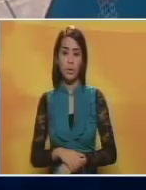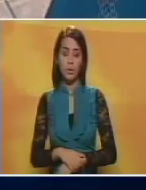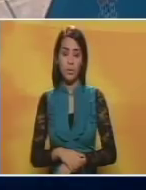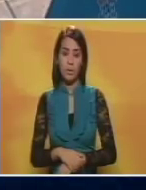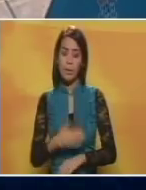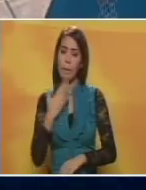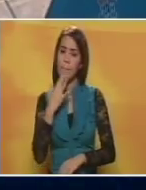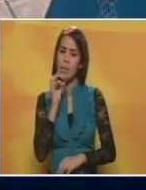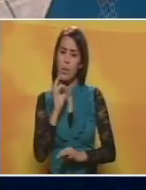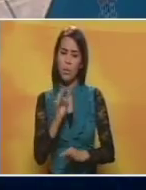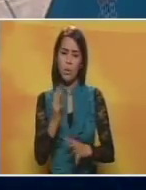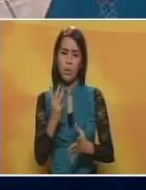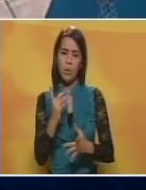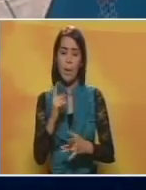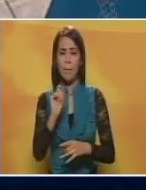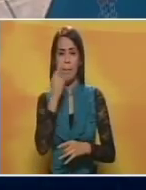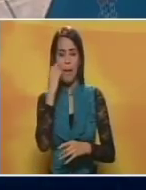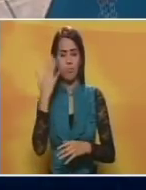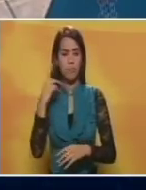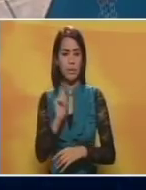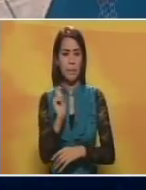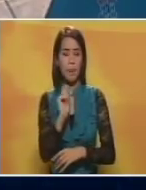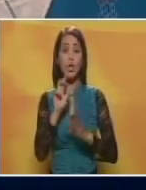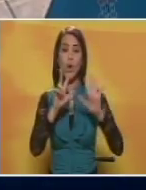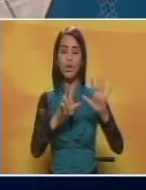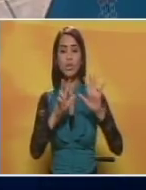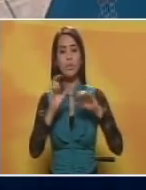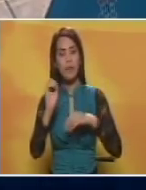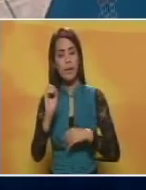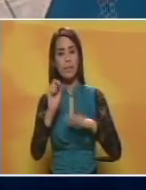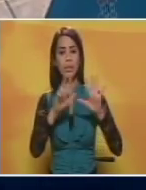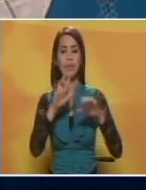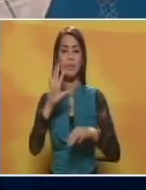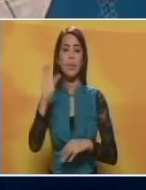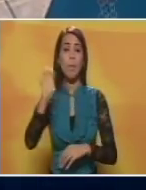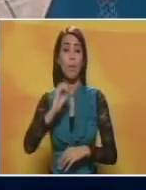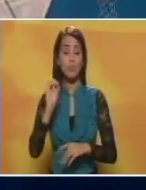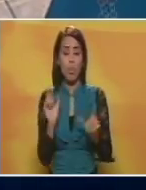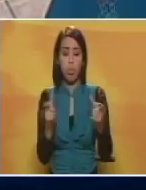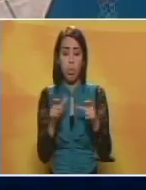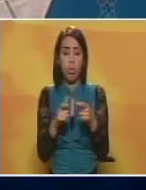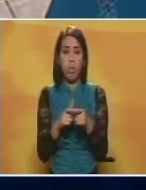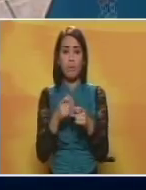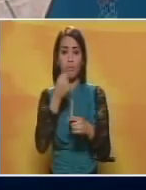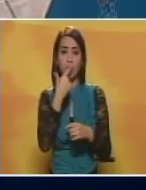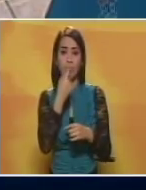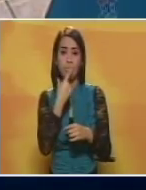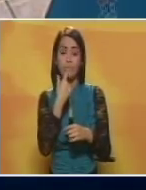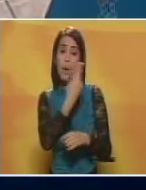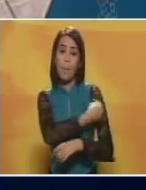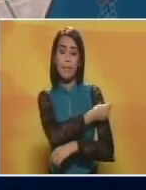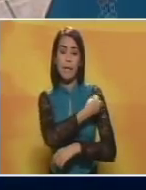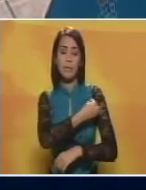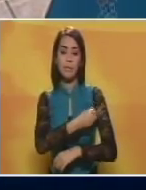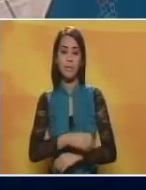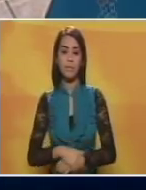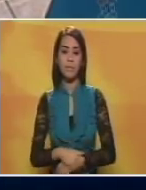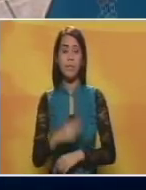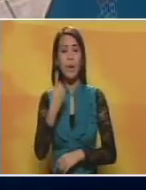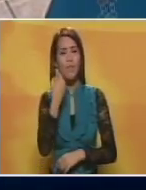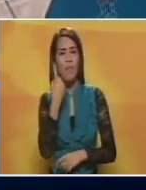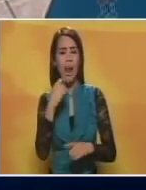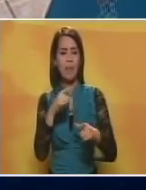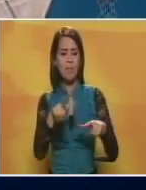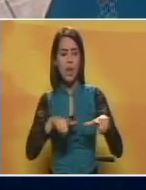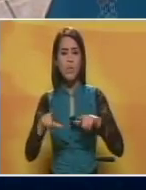publicitó en el primer trimestre, seguimos con un 80-85% de déficit de todos los medicamentos a nivel hospitalario. Faltan quirófanos,